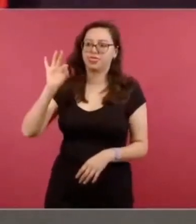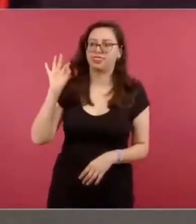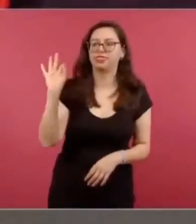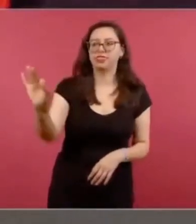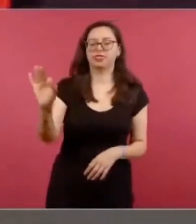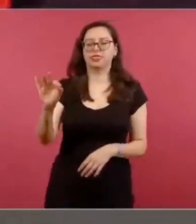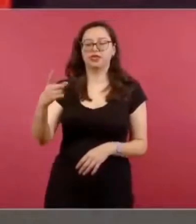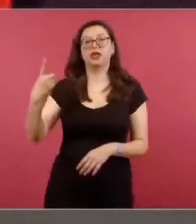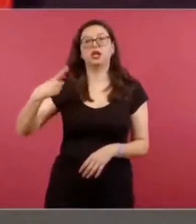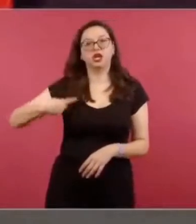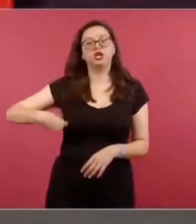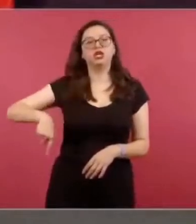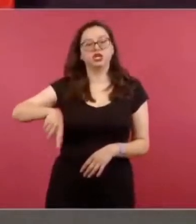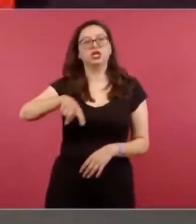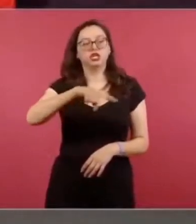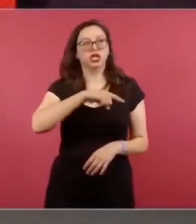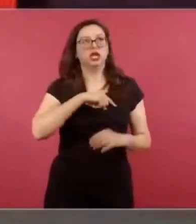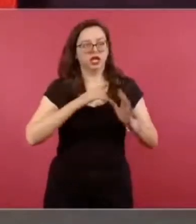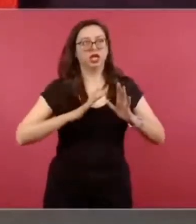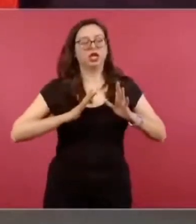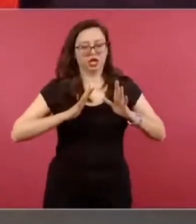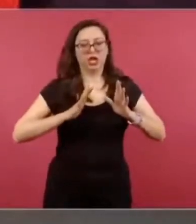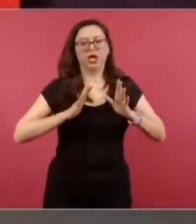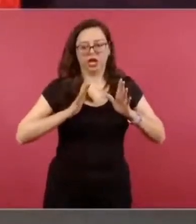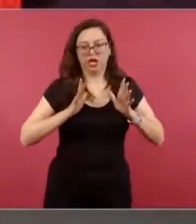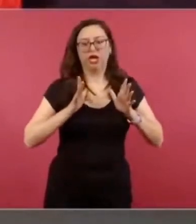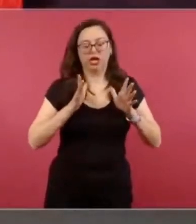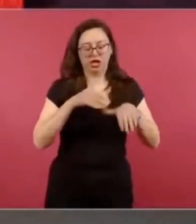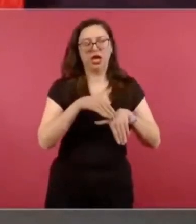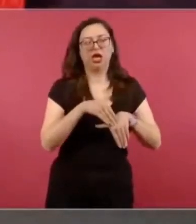de Hollywood.